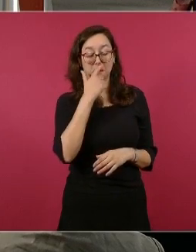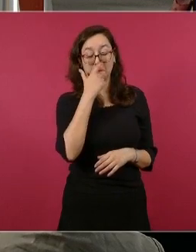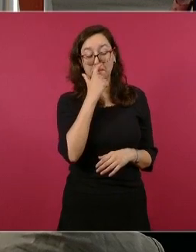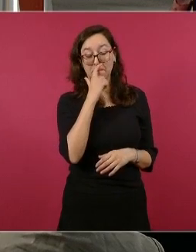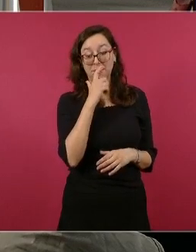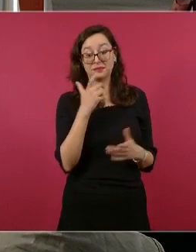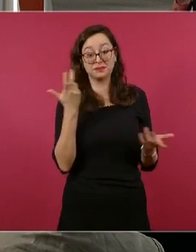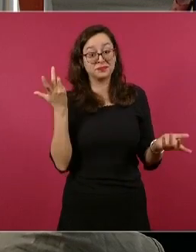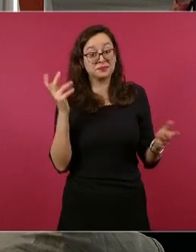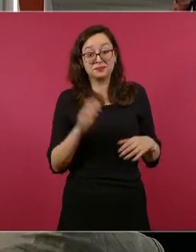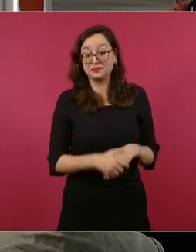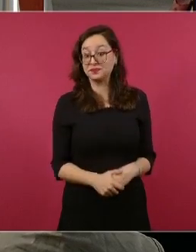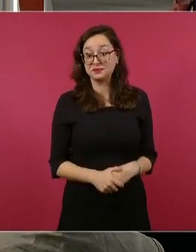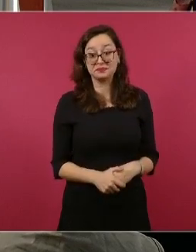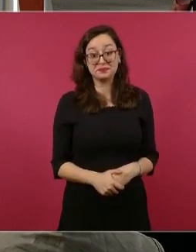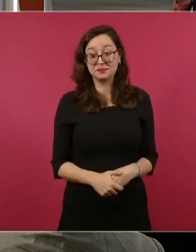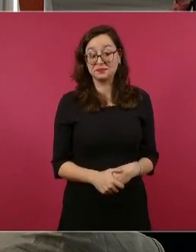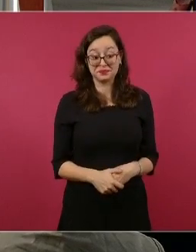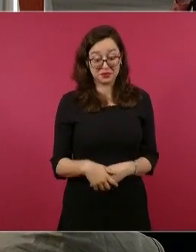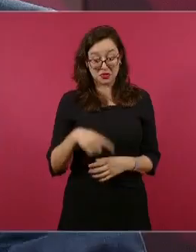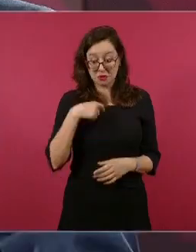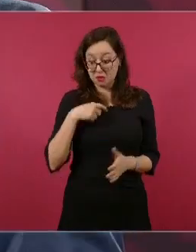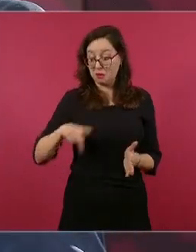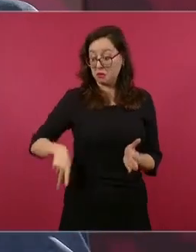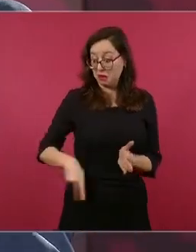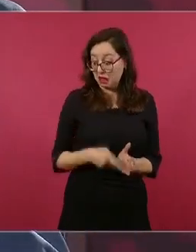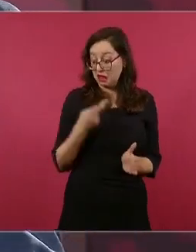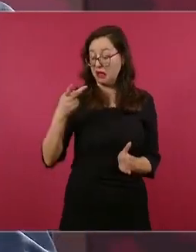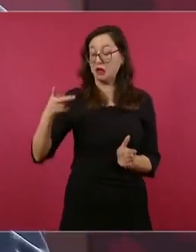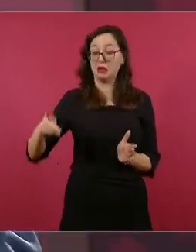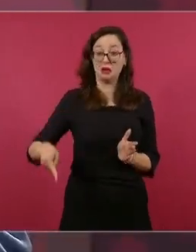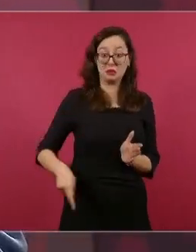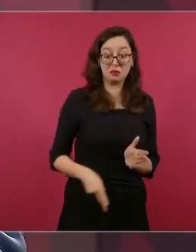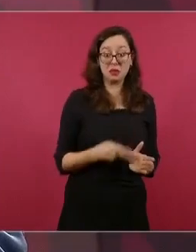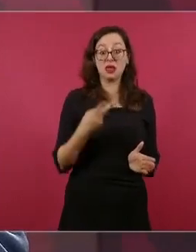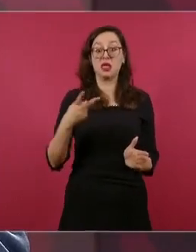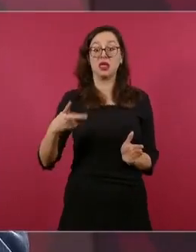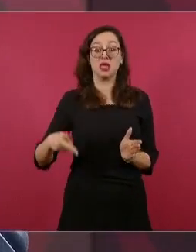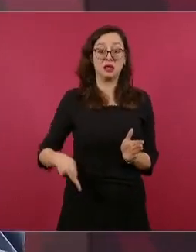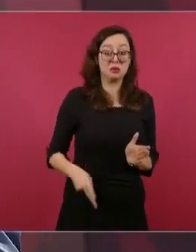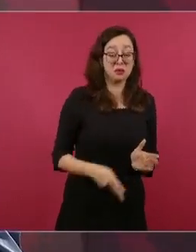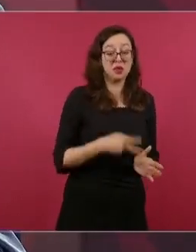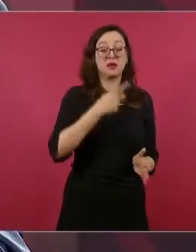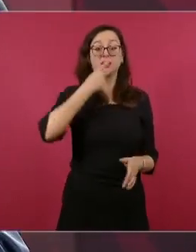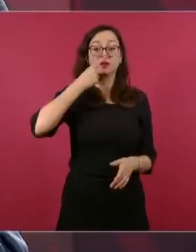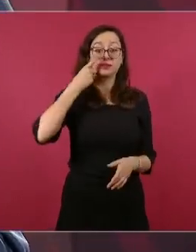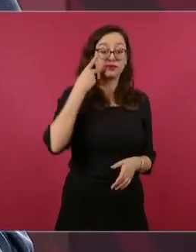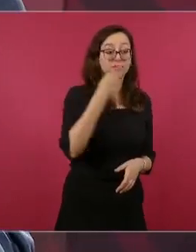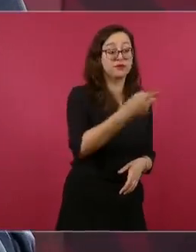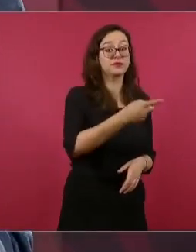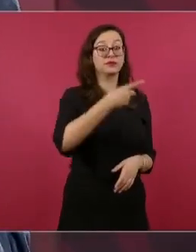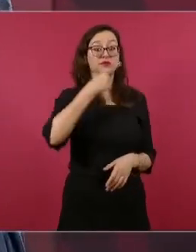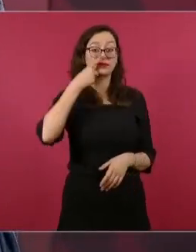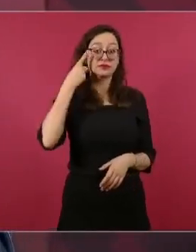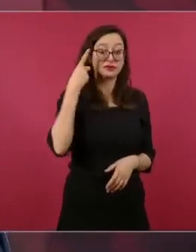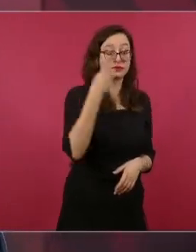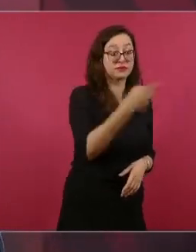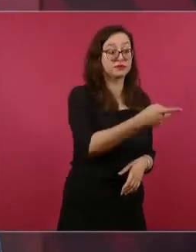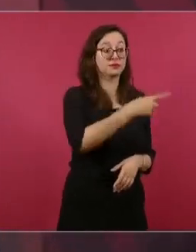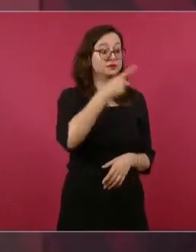No sé cuántas veces repetí el mensaje bíblico de que no se puede poner